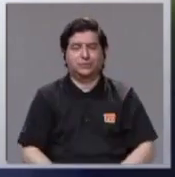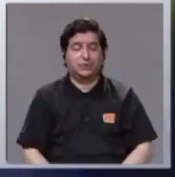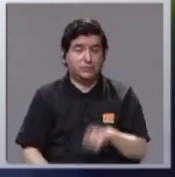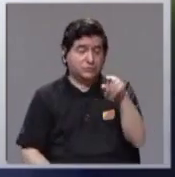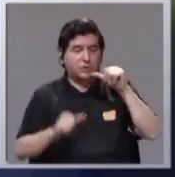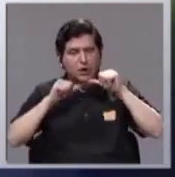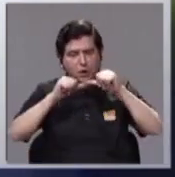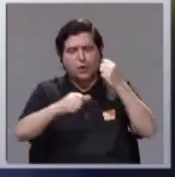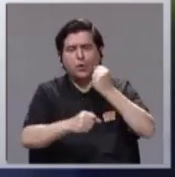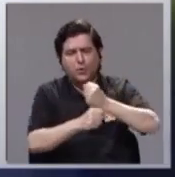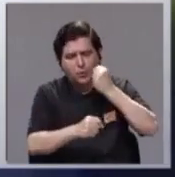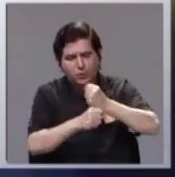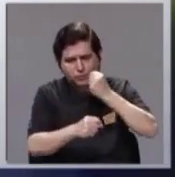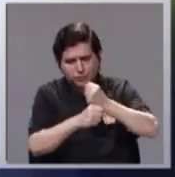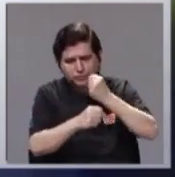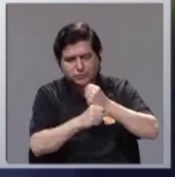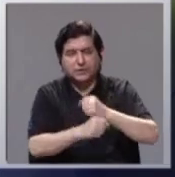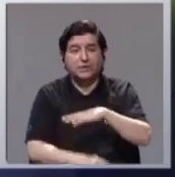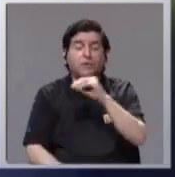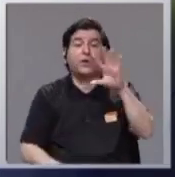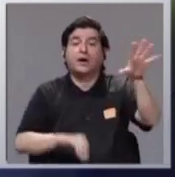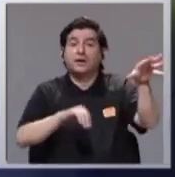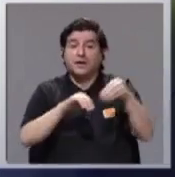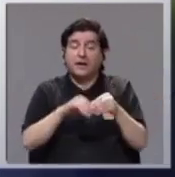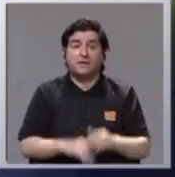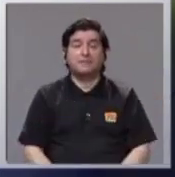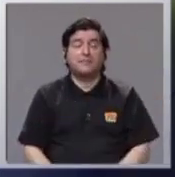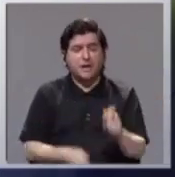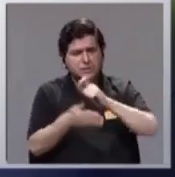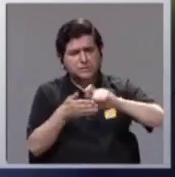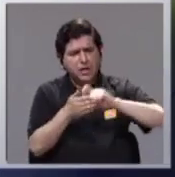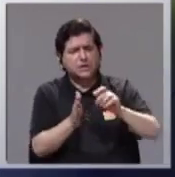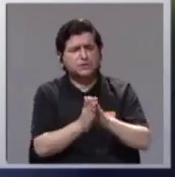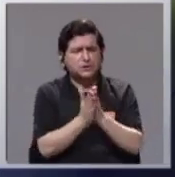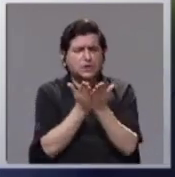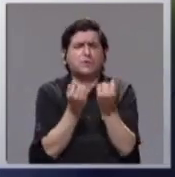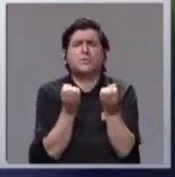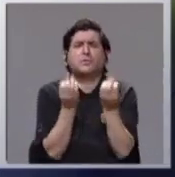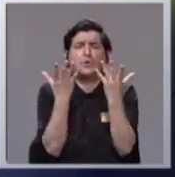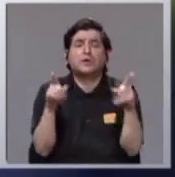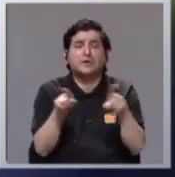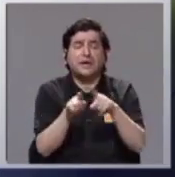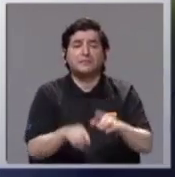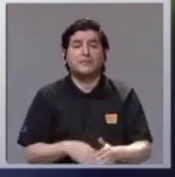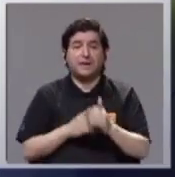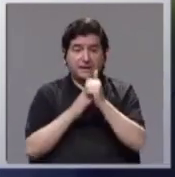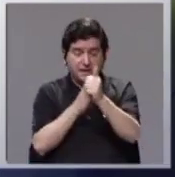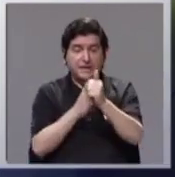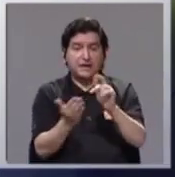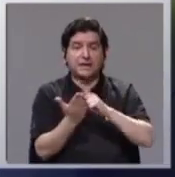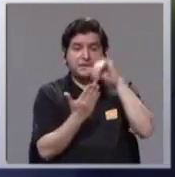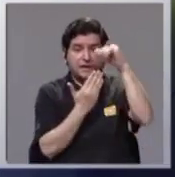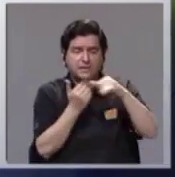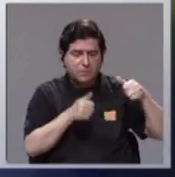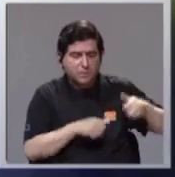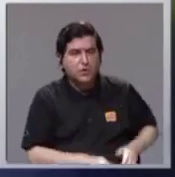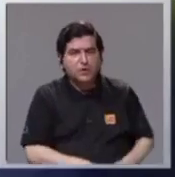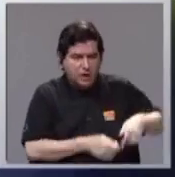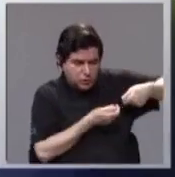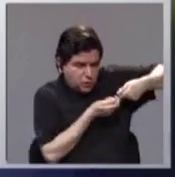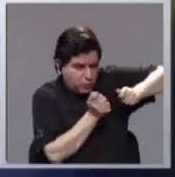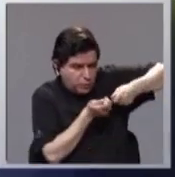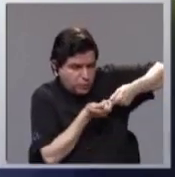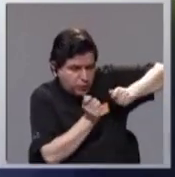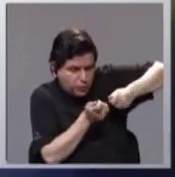Estudios, donde continúa su trabajo y además de escribir muchos libros, está dirigiendo un